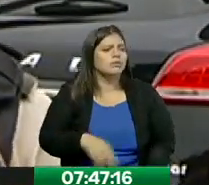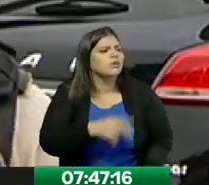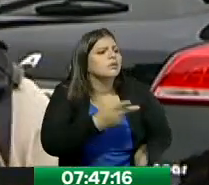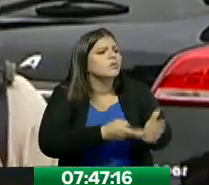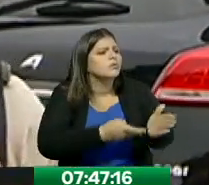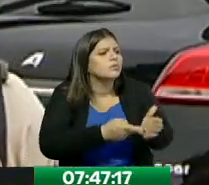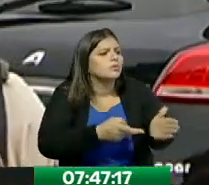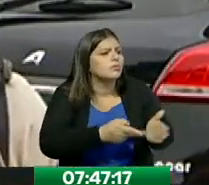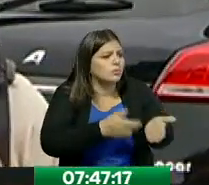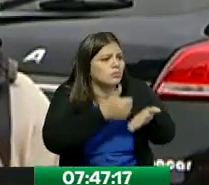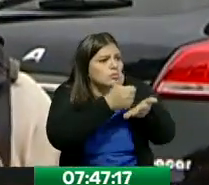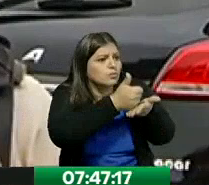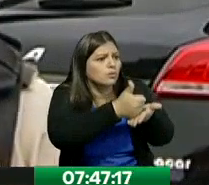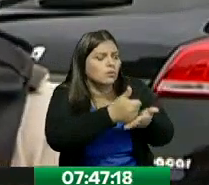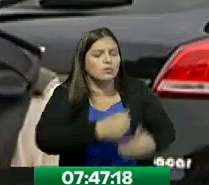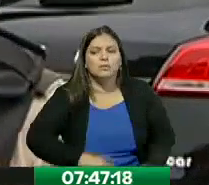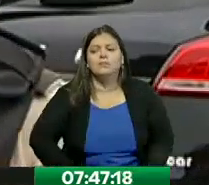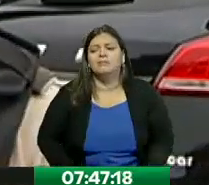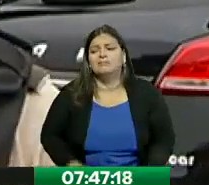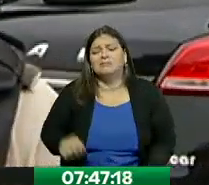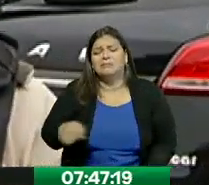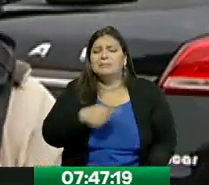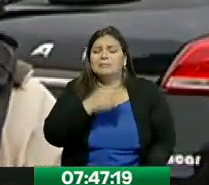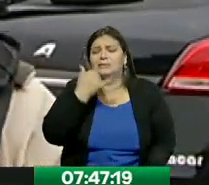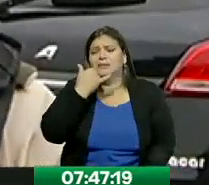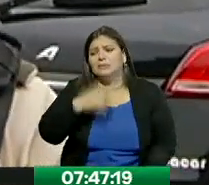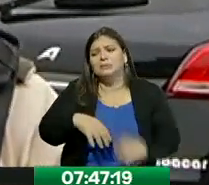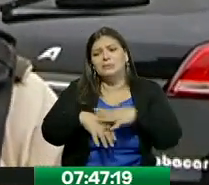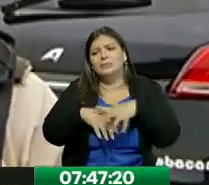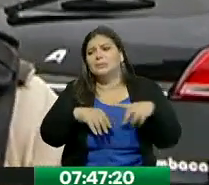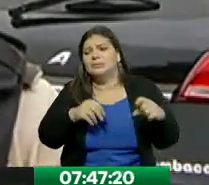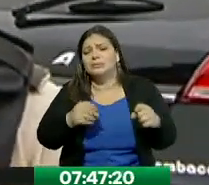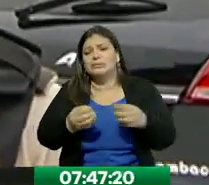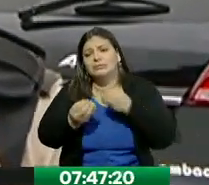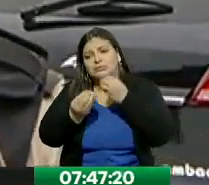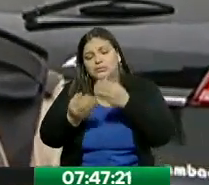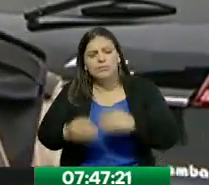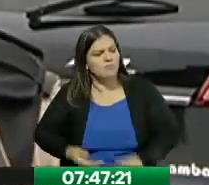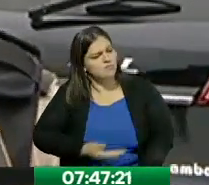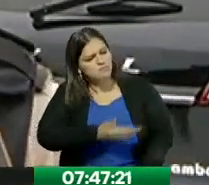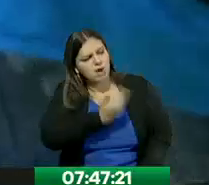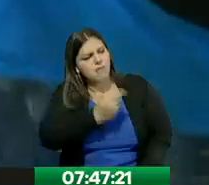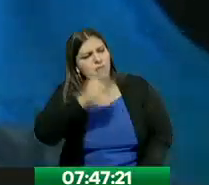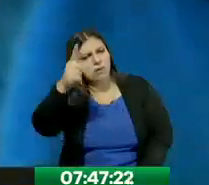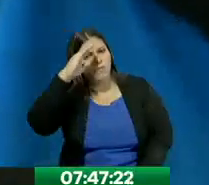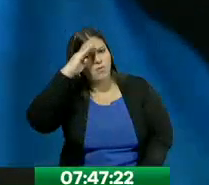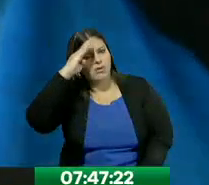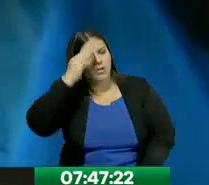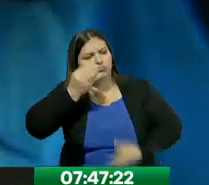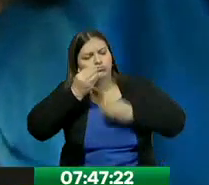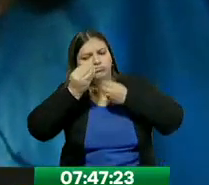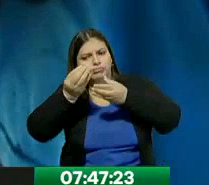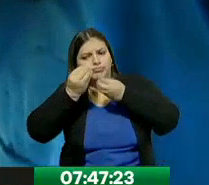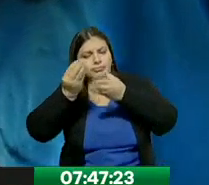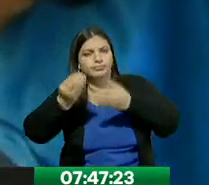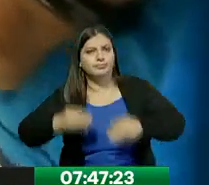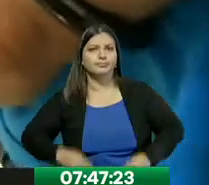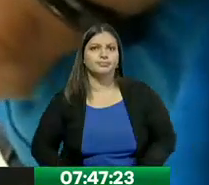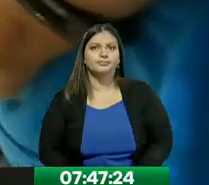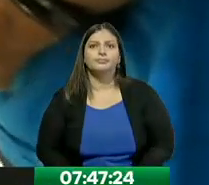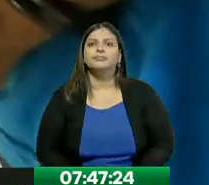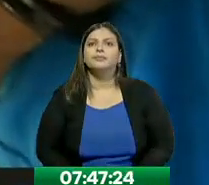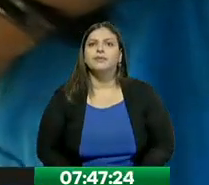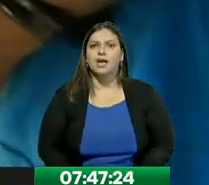lugar constatamos que los ciudadanos estaban aprehendidos por parte de la ciudadanía. Ya aprehendidos en la UPC